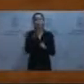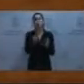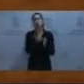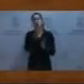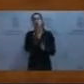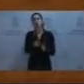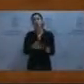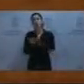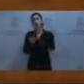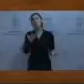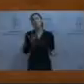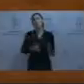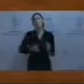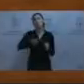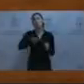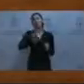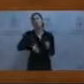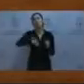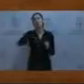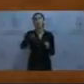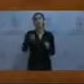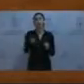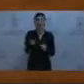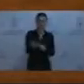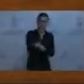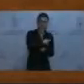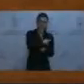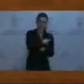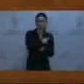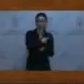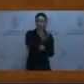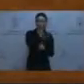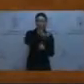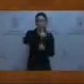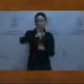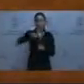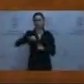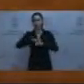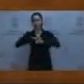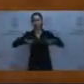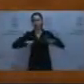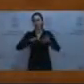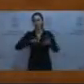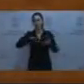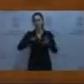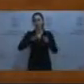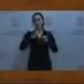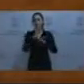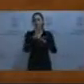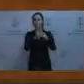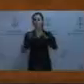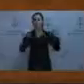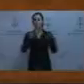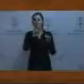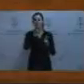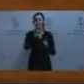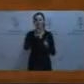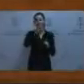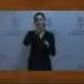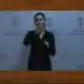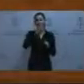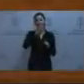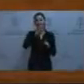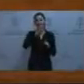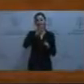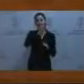quizás esa fue la única aprobada. El resto fueron rechazadas por la mayoría que entonces conformaba el Parlamento, que era un 23-22,